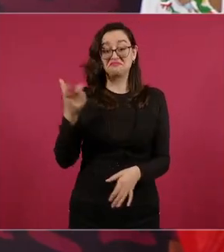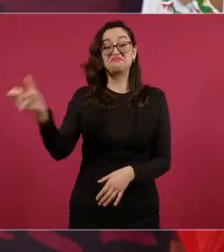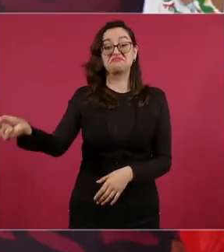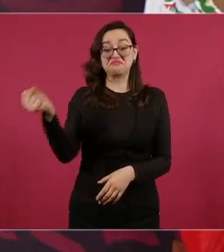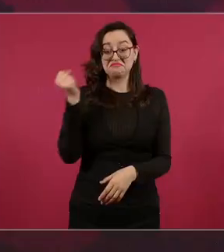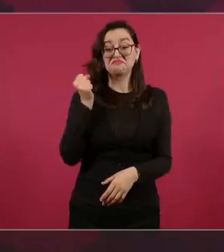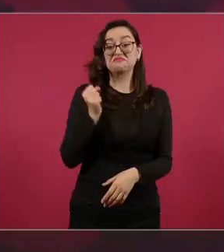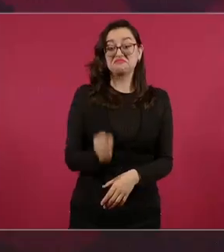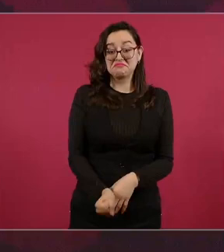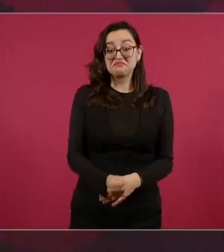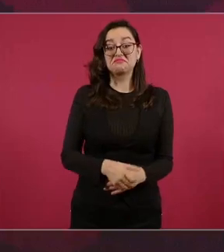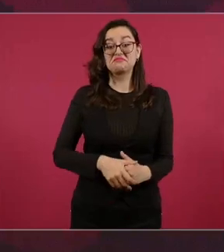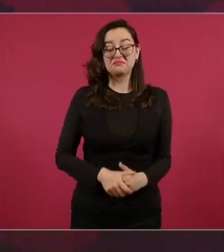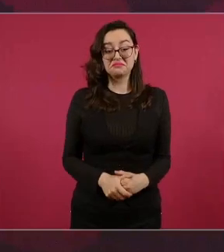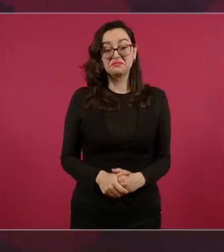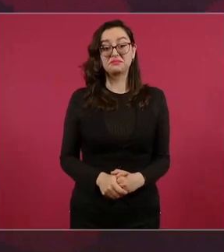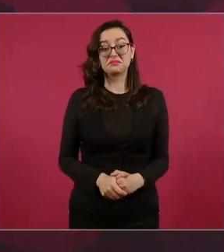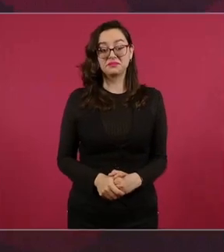los conservadores.